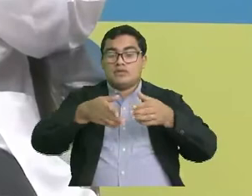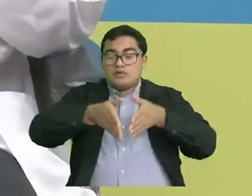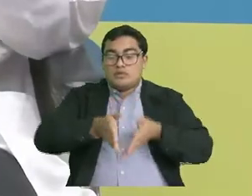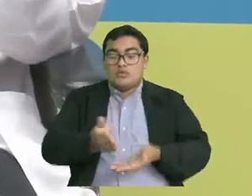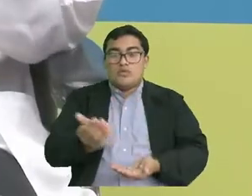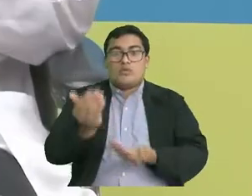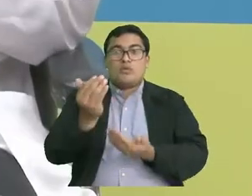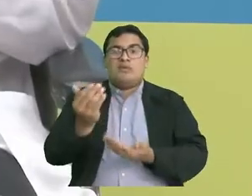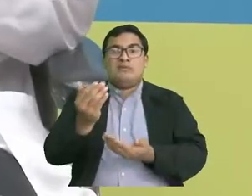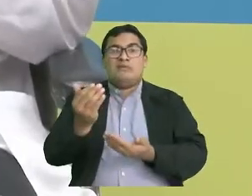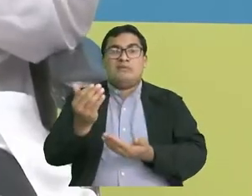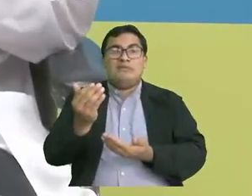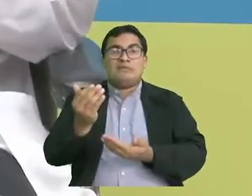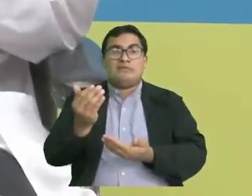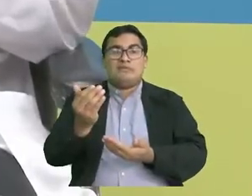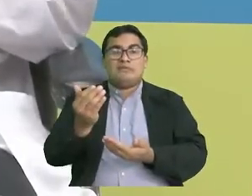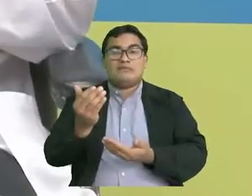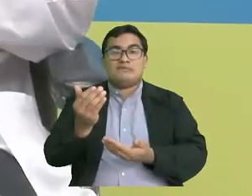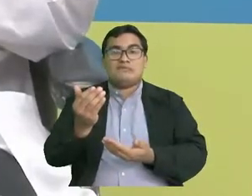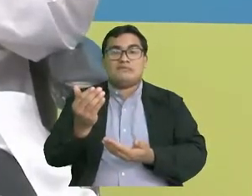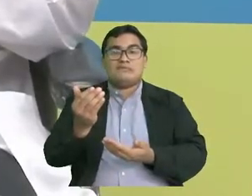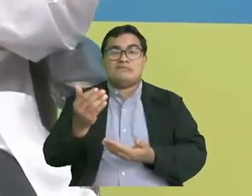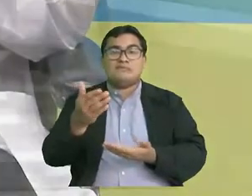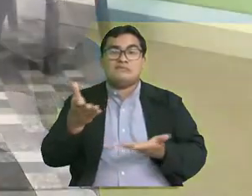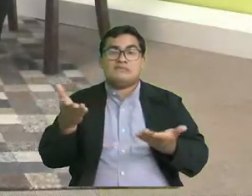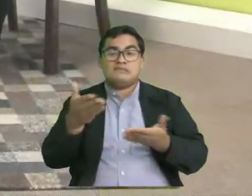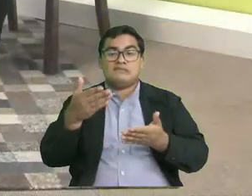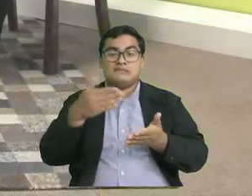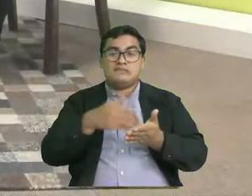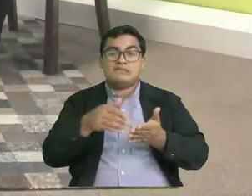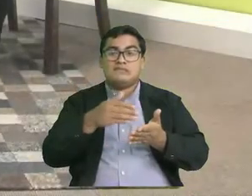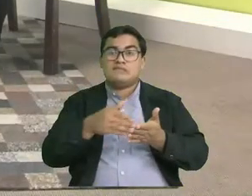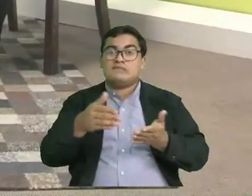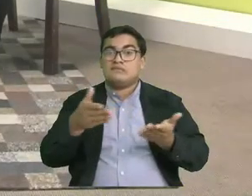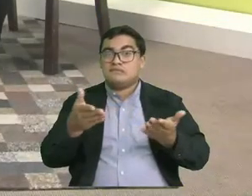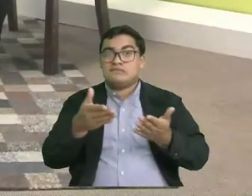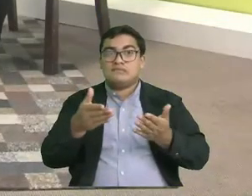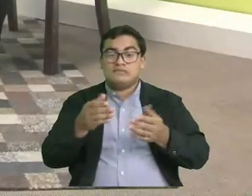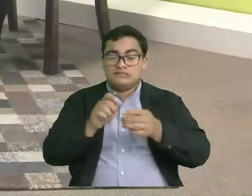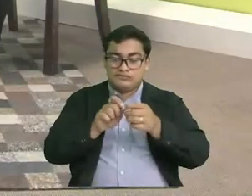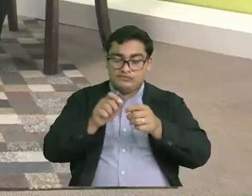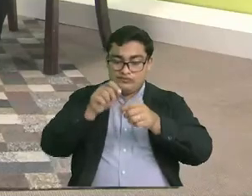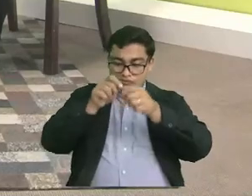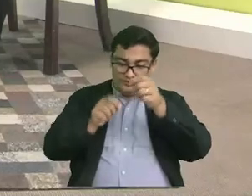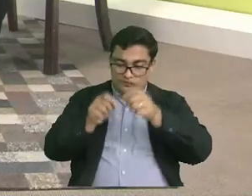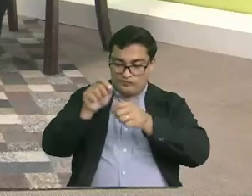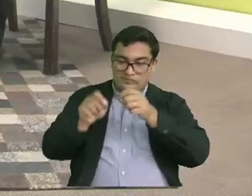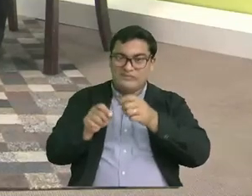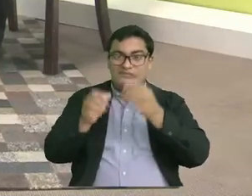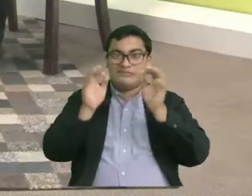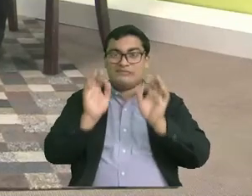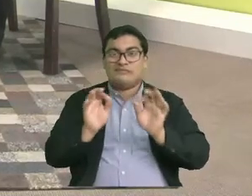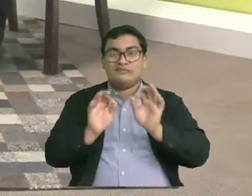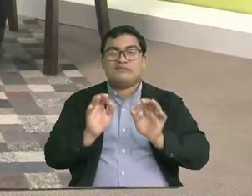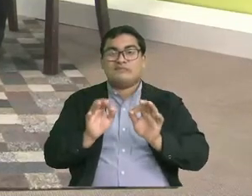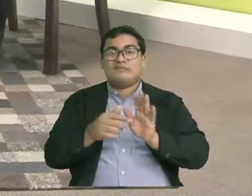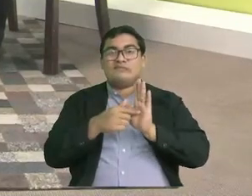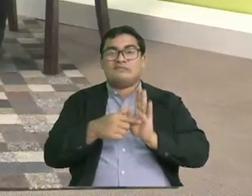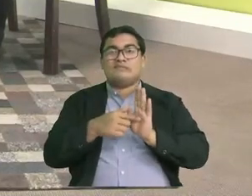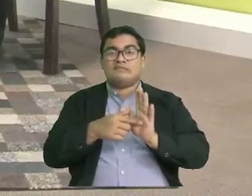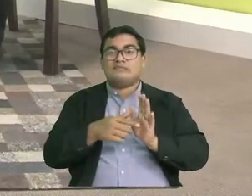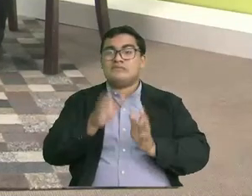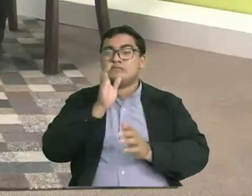nazcan, que nacen con malformaciones. Me imagino que es más sencillo, menos complicado ya que en adulta. Sí, no, pero yo te estoy hablando de que el